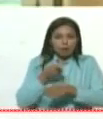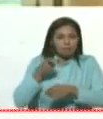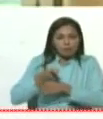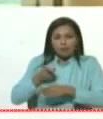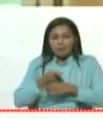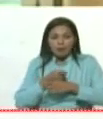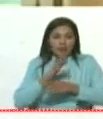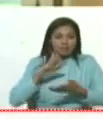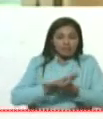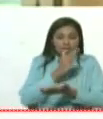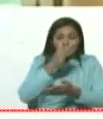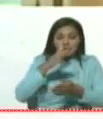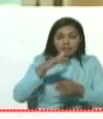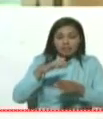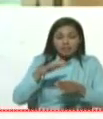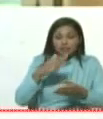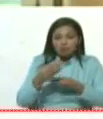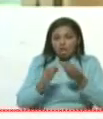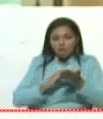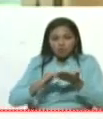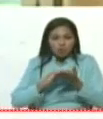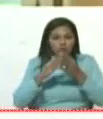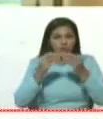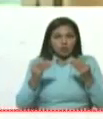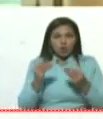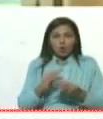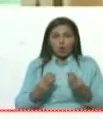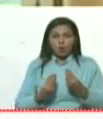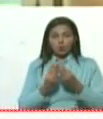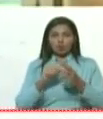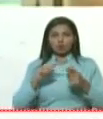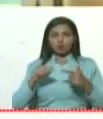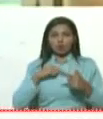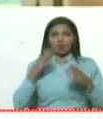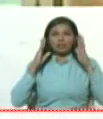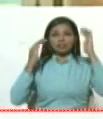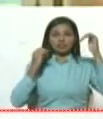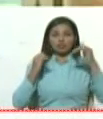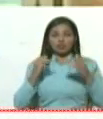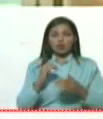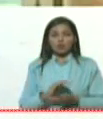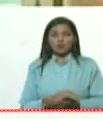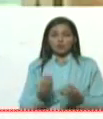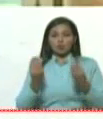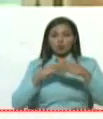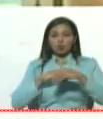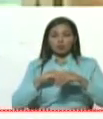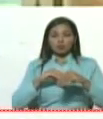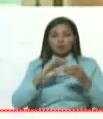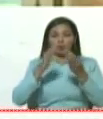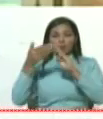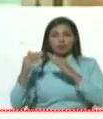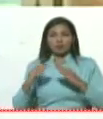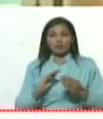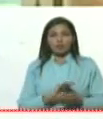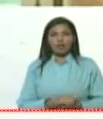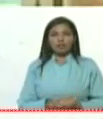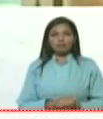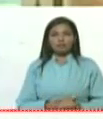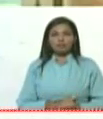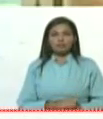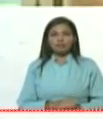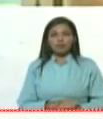¿verdad? Bueno, aquí me están solicitando un conjunto de recursos. Atención, consejos comunales. Me